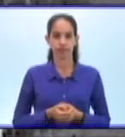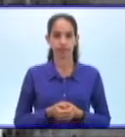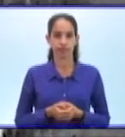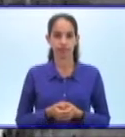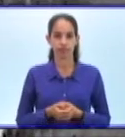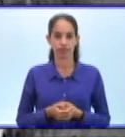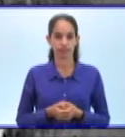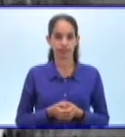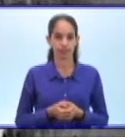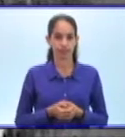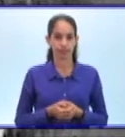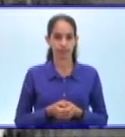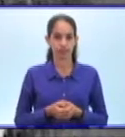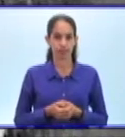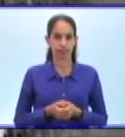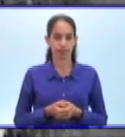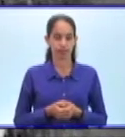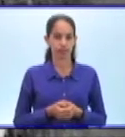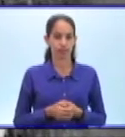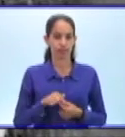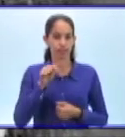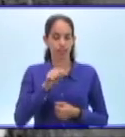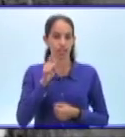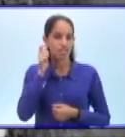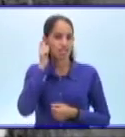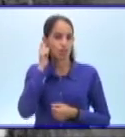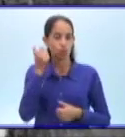de una virgen celeste se enamore